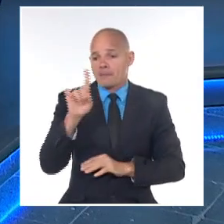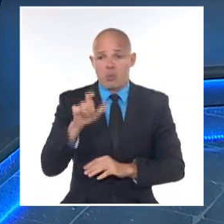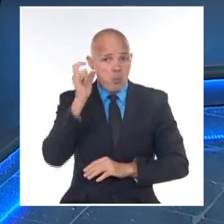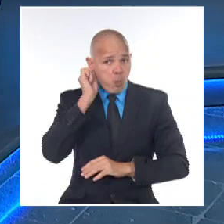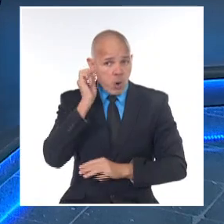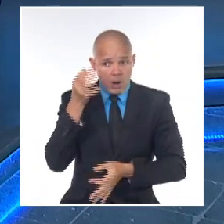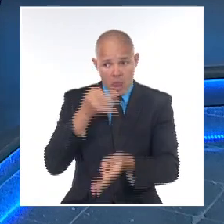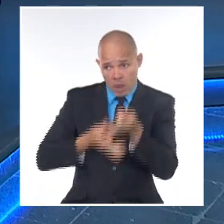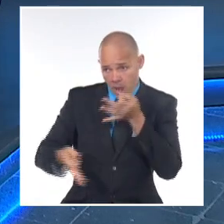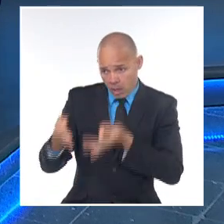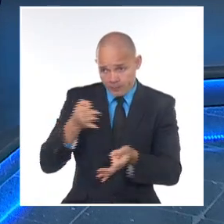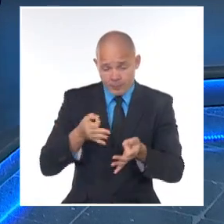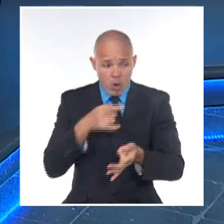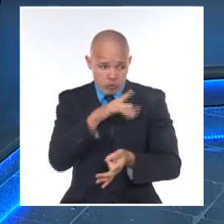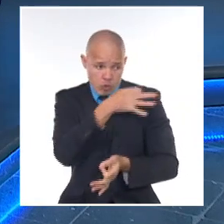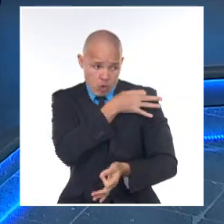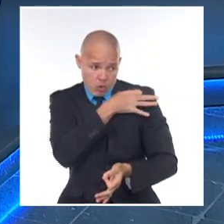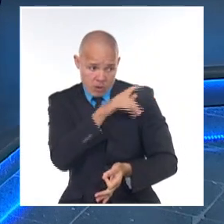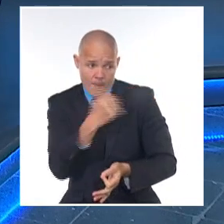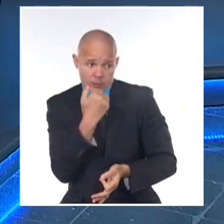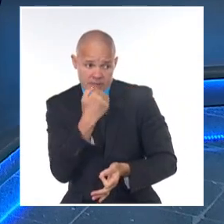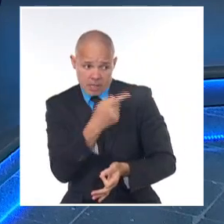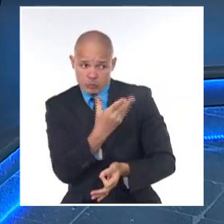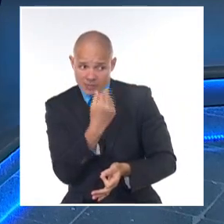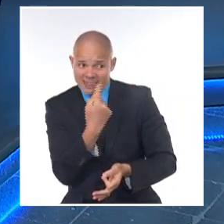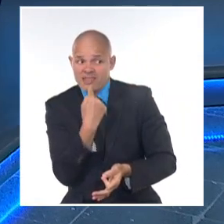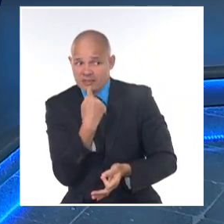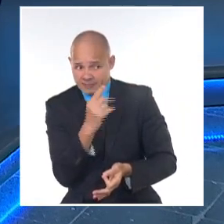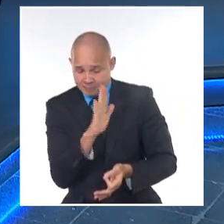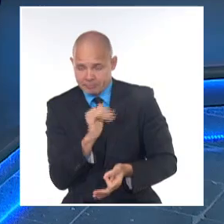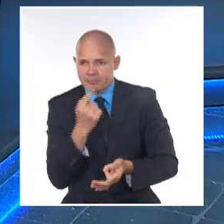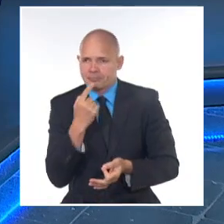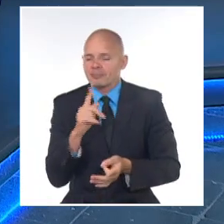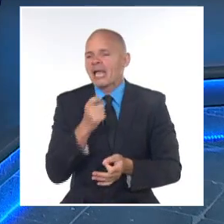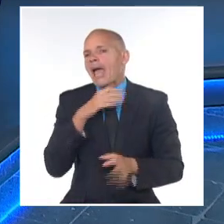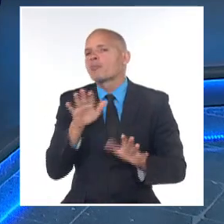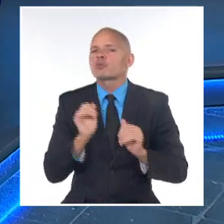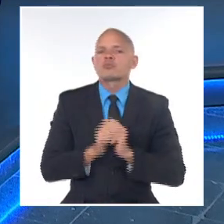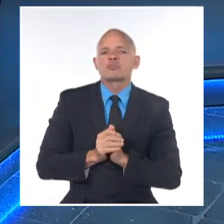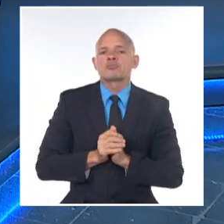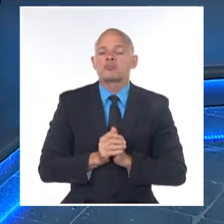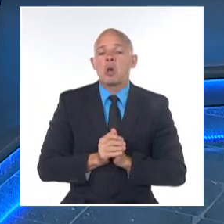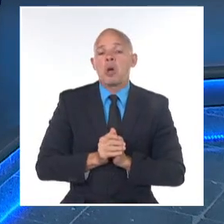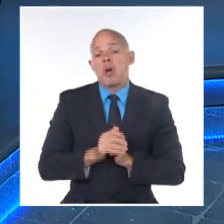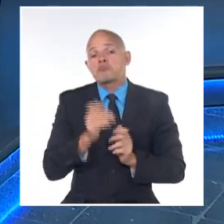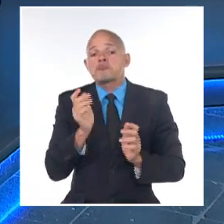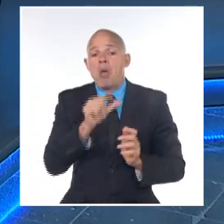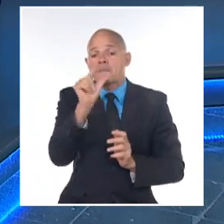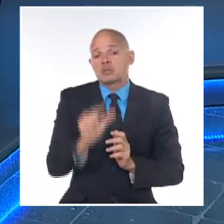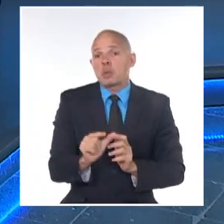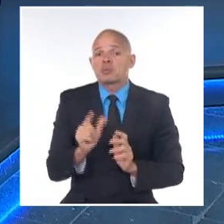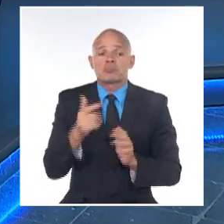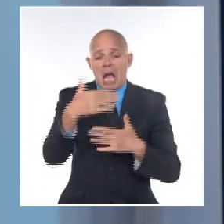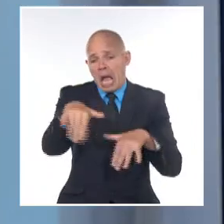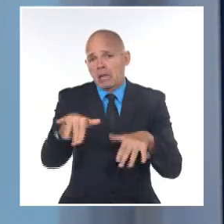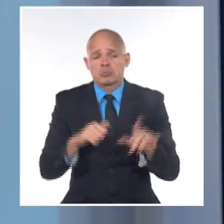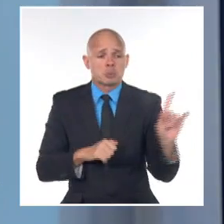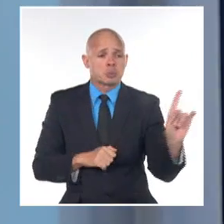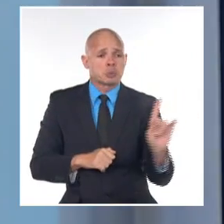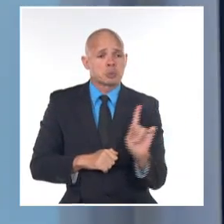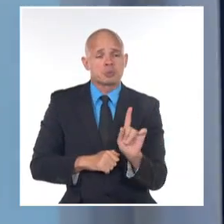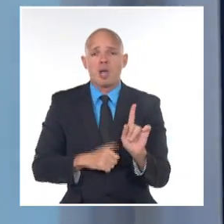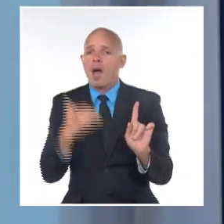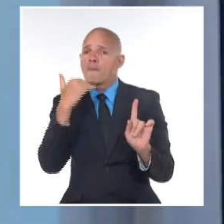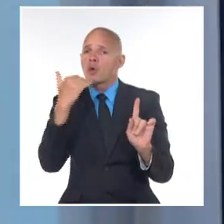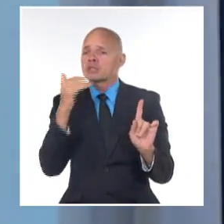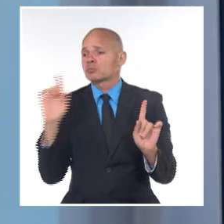alguien que está en la vía pública y que viene un agente de la policía y le da una indicación. Bueno, la persona pudiera cometer, en